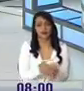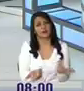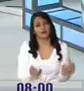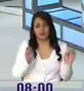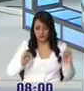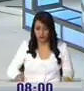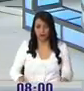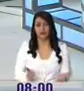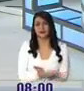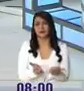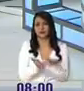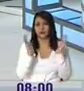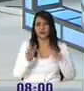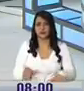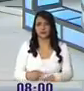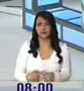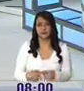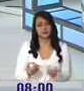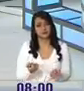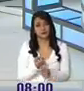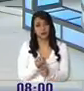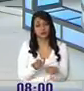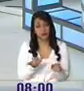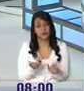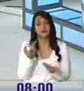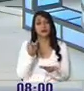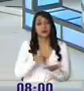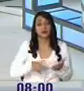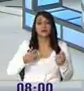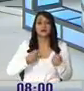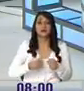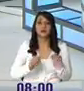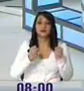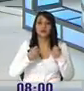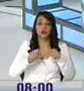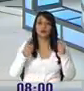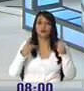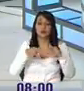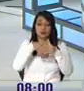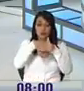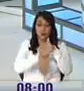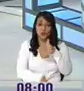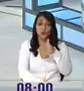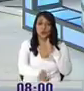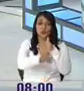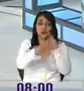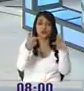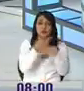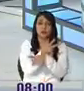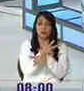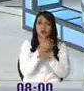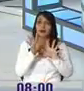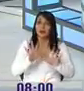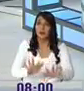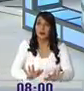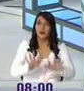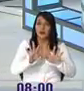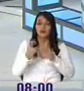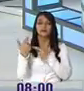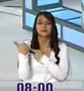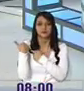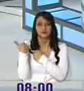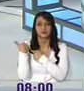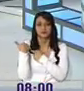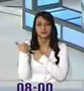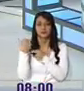tanto la basura Entonces ahora hay que hacer un doble esfuerzo no pasos a desniveles también son peligrosísimos ahí está la la responsabilidad ciudadana